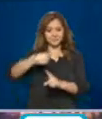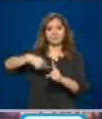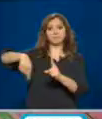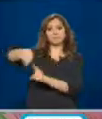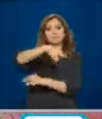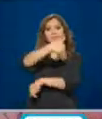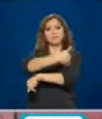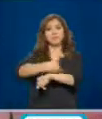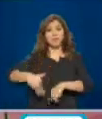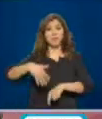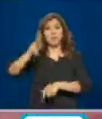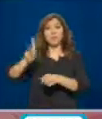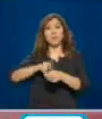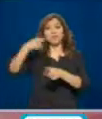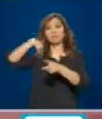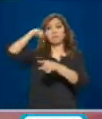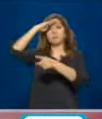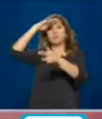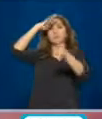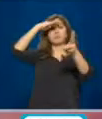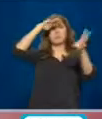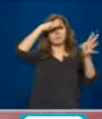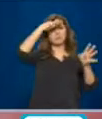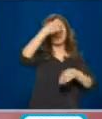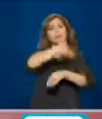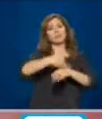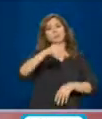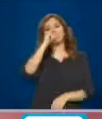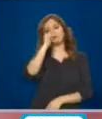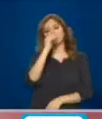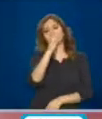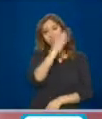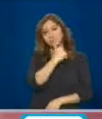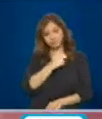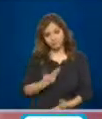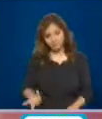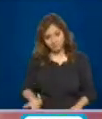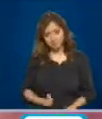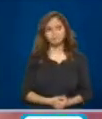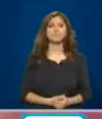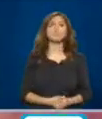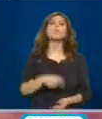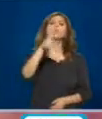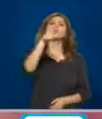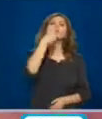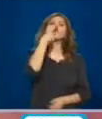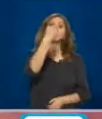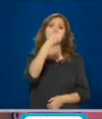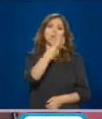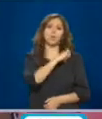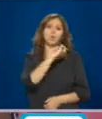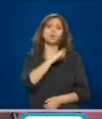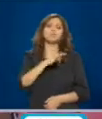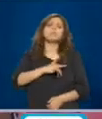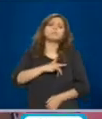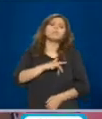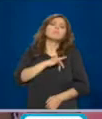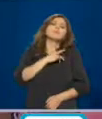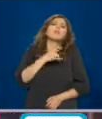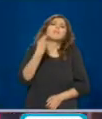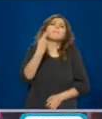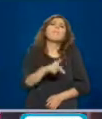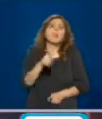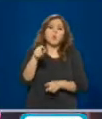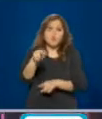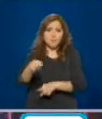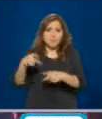cama. Si abuelita. empiezas a Sí, pensar ya. eso, No. adiós. Mencionas que es un acto egoísta, pero entonces, ¿en quién recae la responsabilidad del orgasmo de nuestra